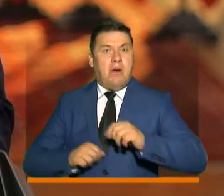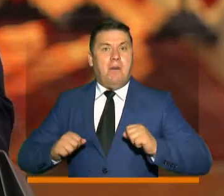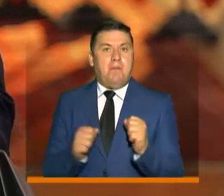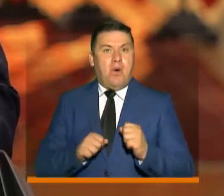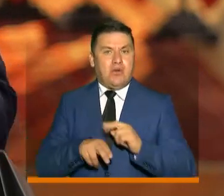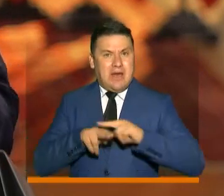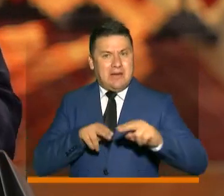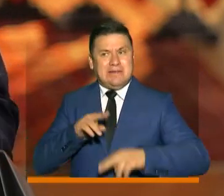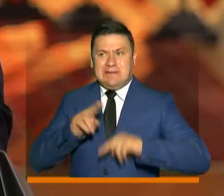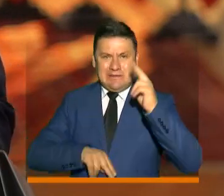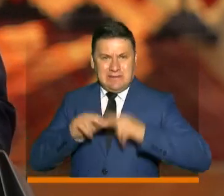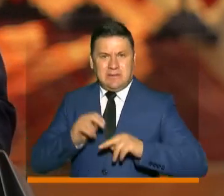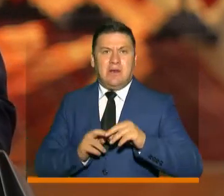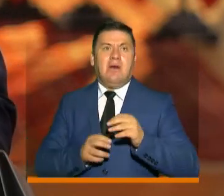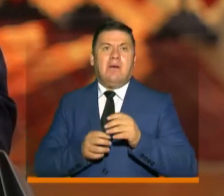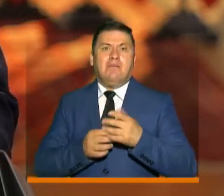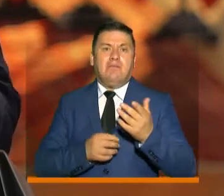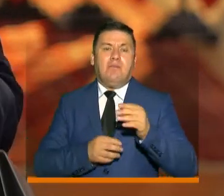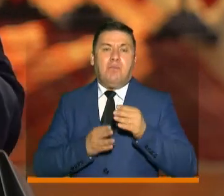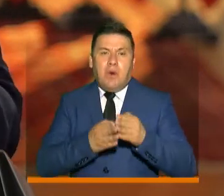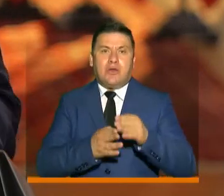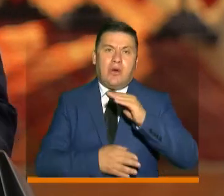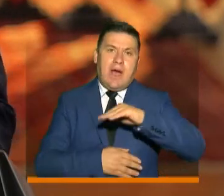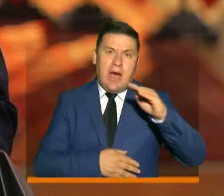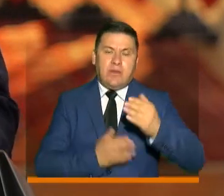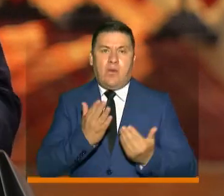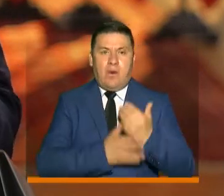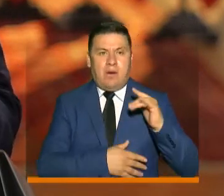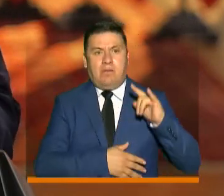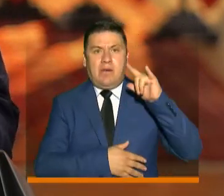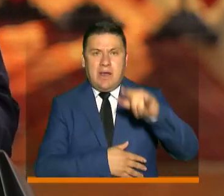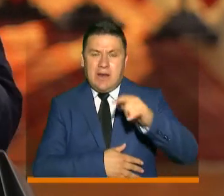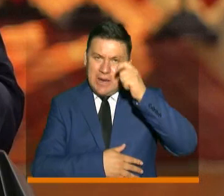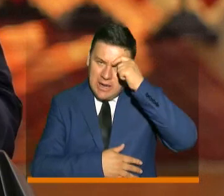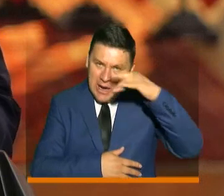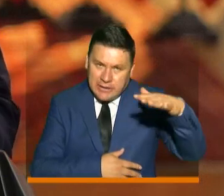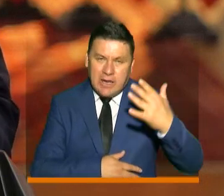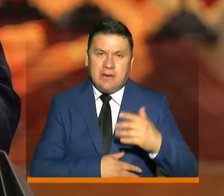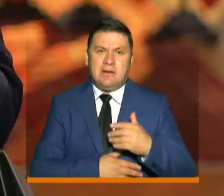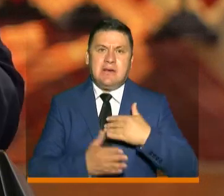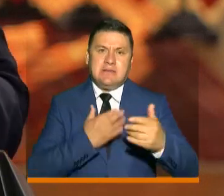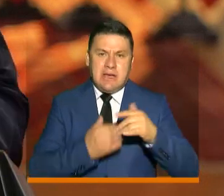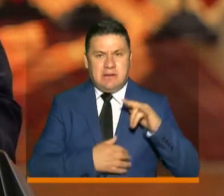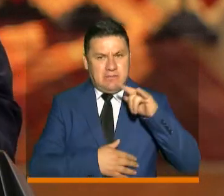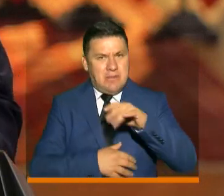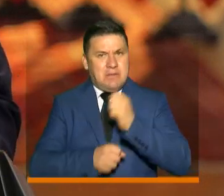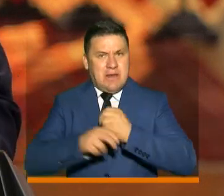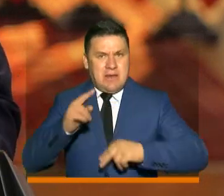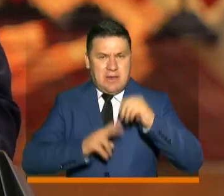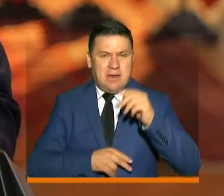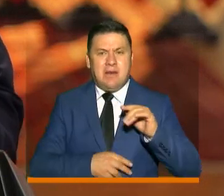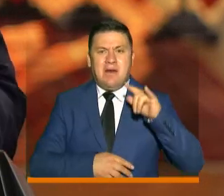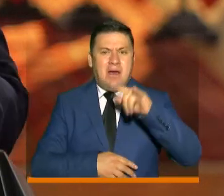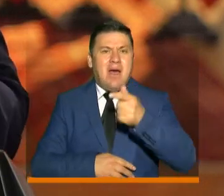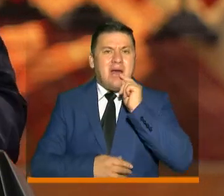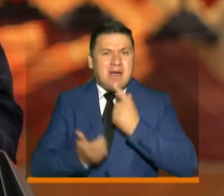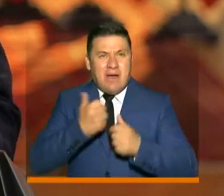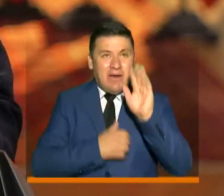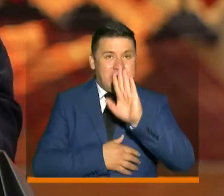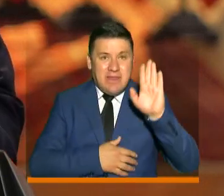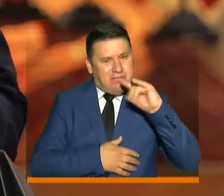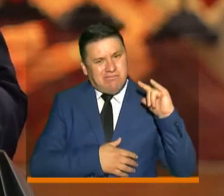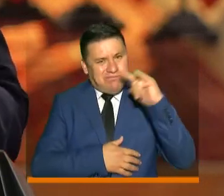bogotá puerto antioquia los nuevos aeropuertos de cartagena san andrés y el aerocafé y